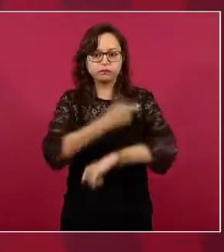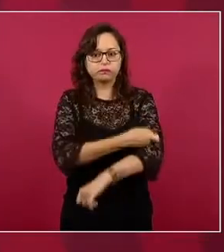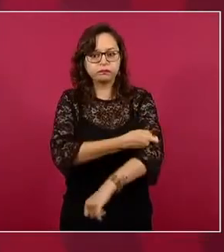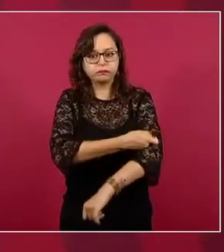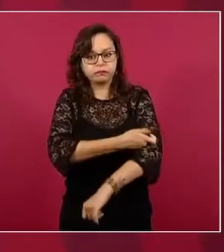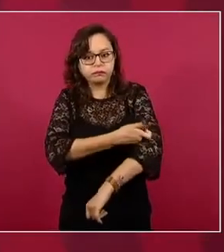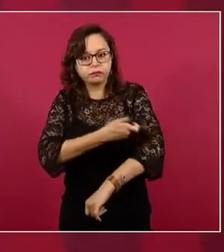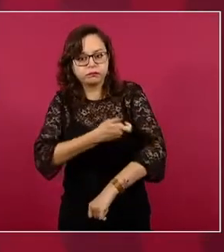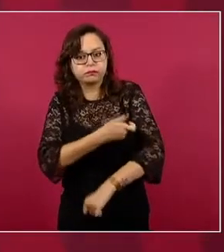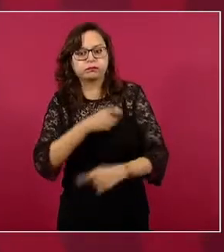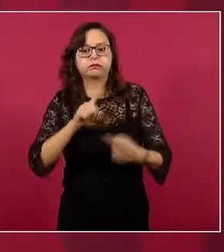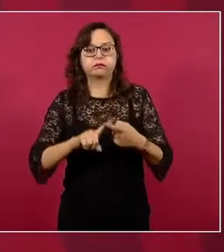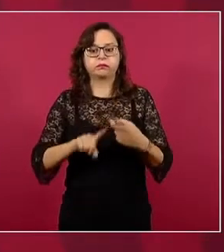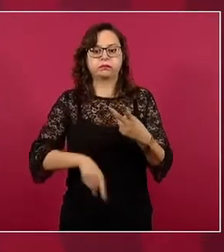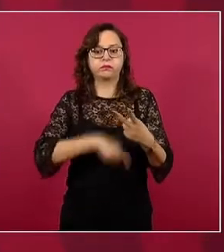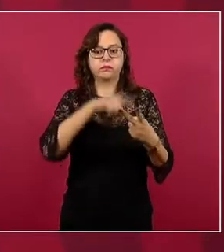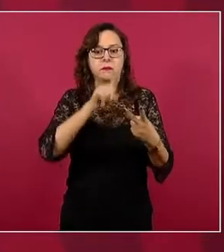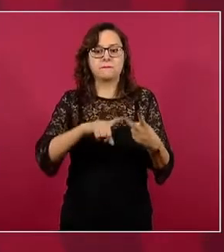los medicamentos